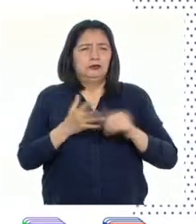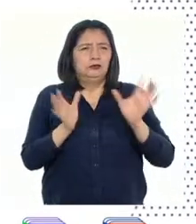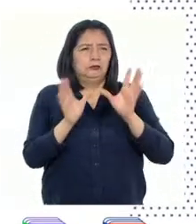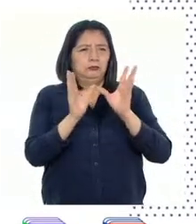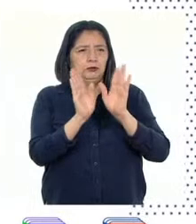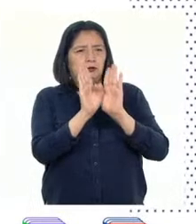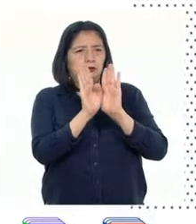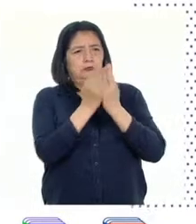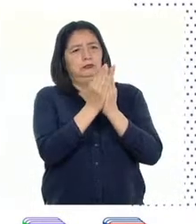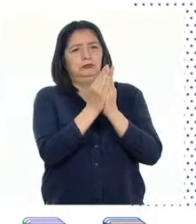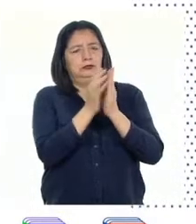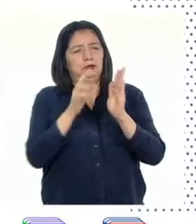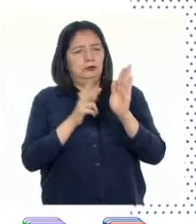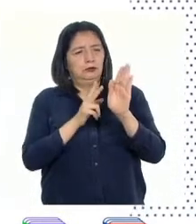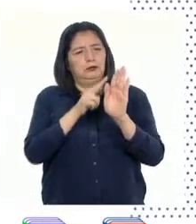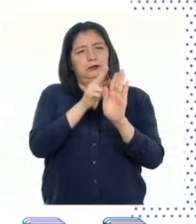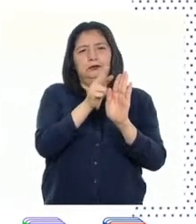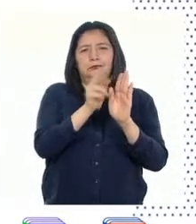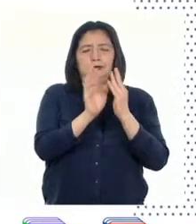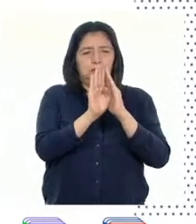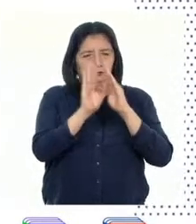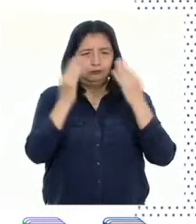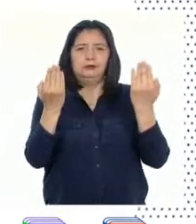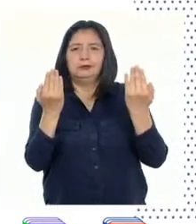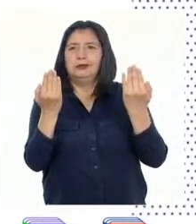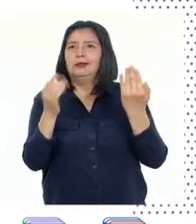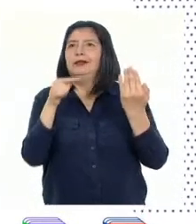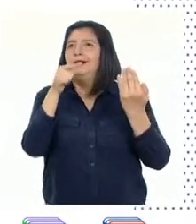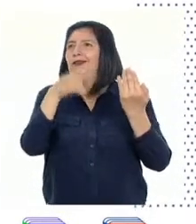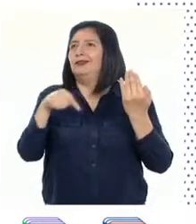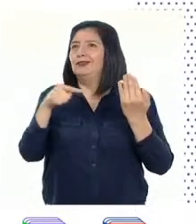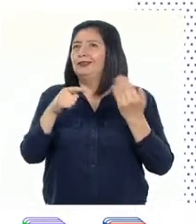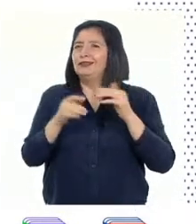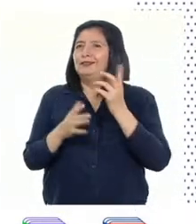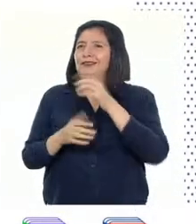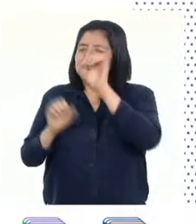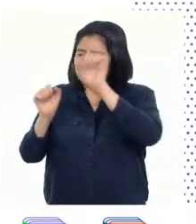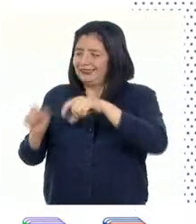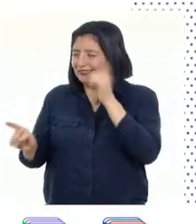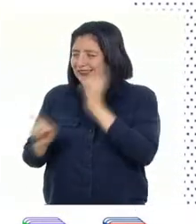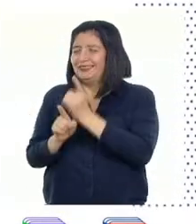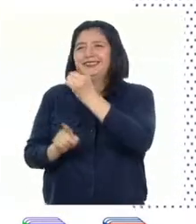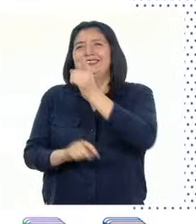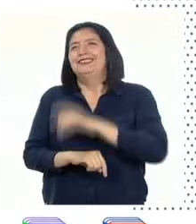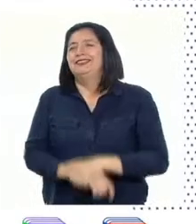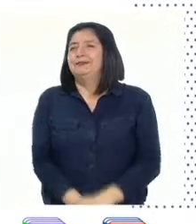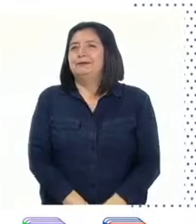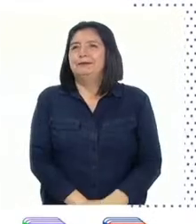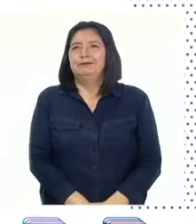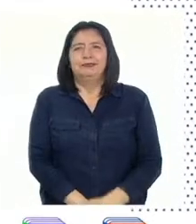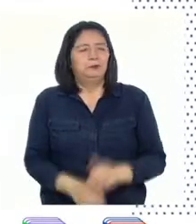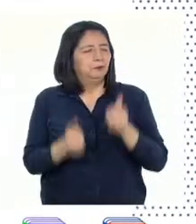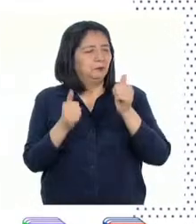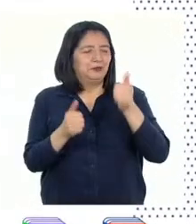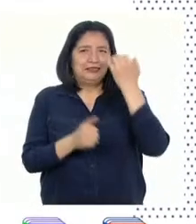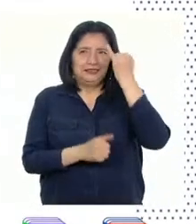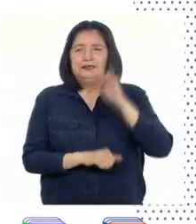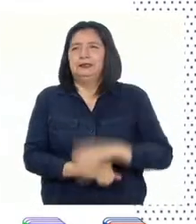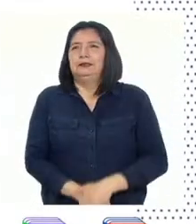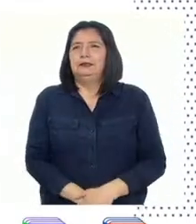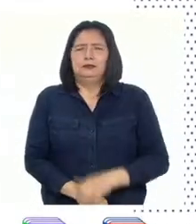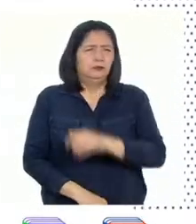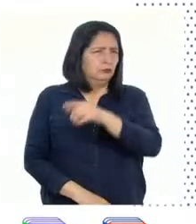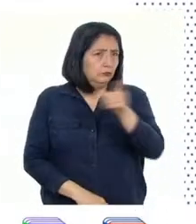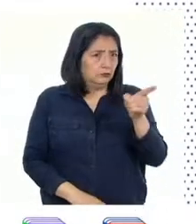el doblez, porque al desdoblar el papel se formará la figura completa, ¿no? ¡Exactamente! ¡Excelente idea!